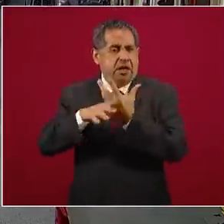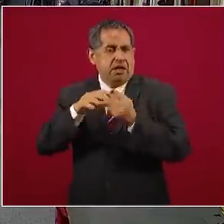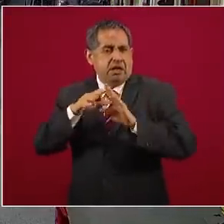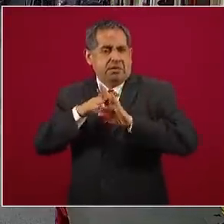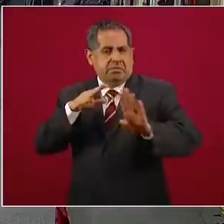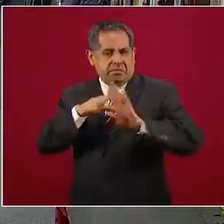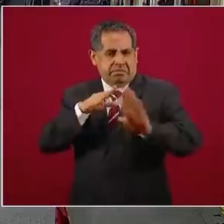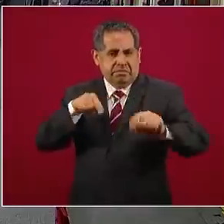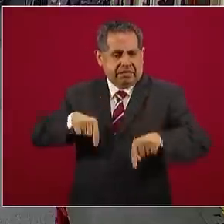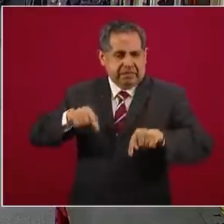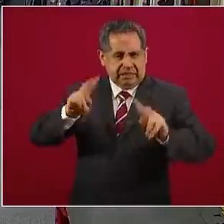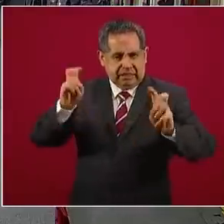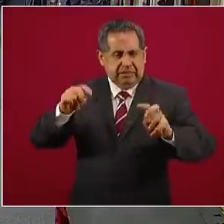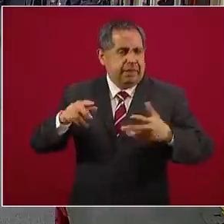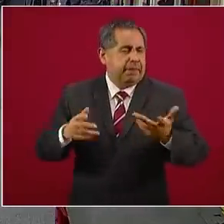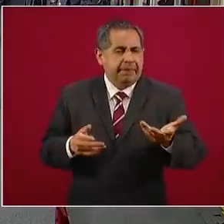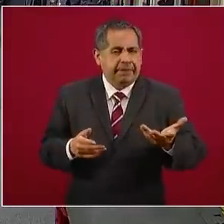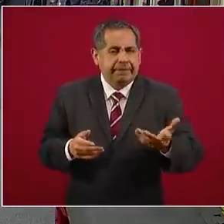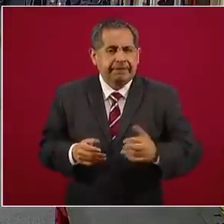la mañanera.